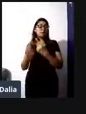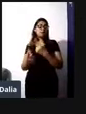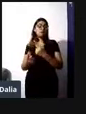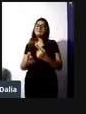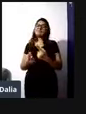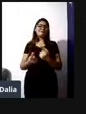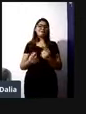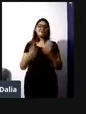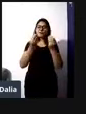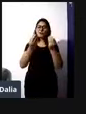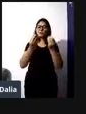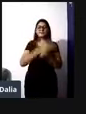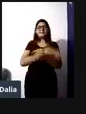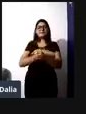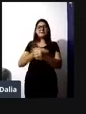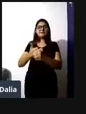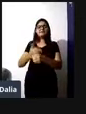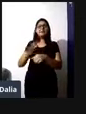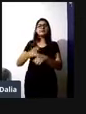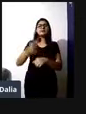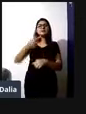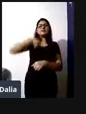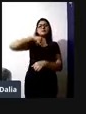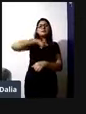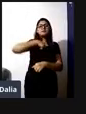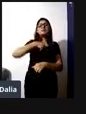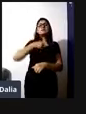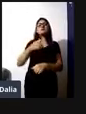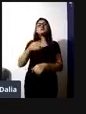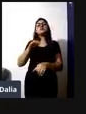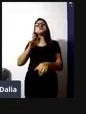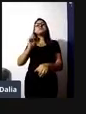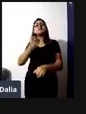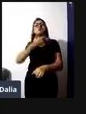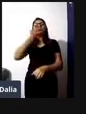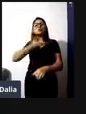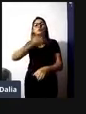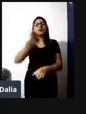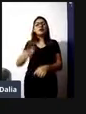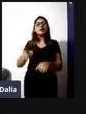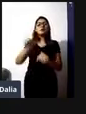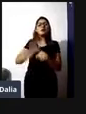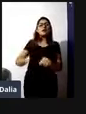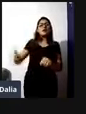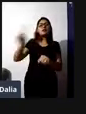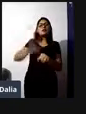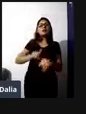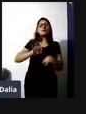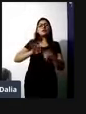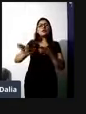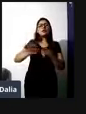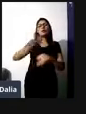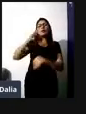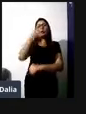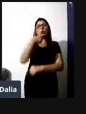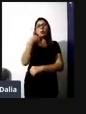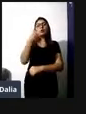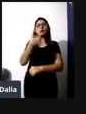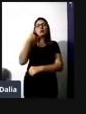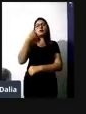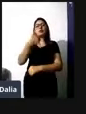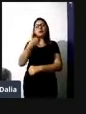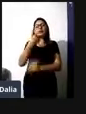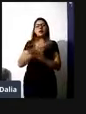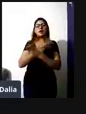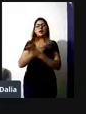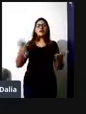que venimos todos de una dinámica de trabajar muchas horas todos los días y de pronto este alto